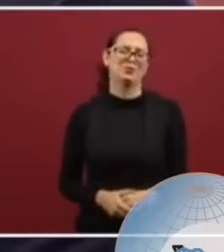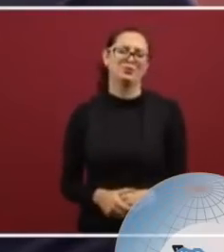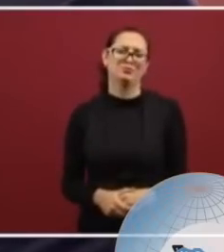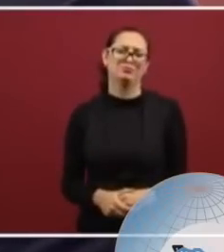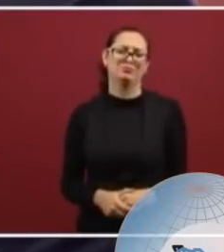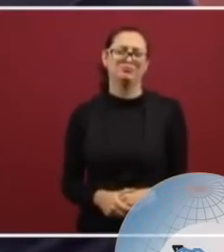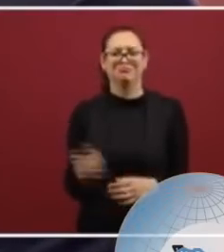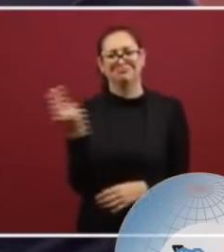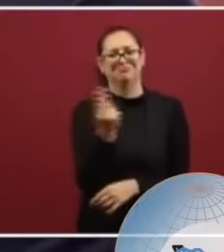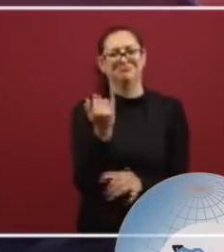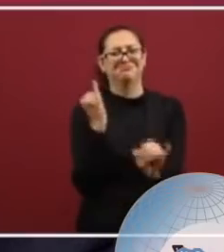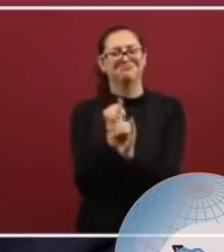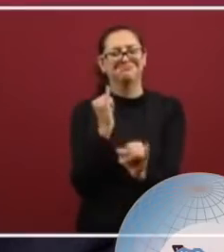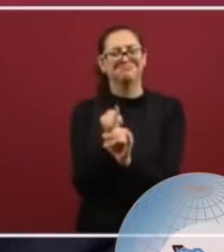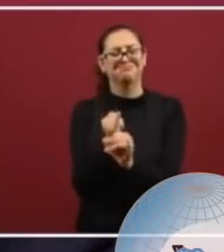por internet?